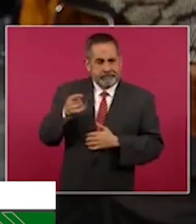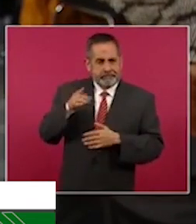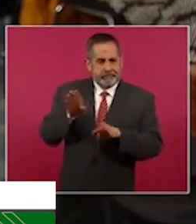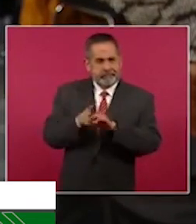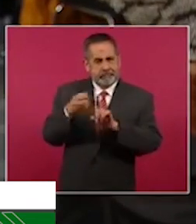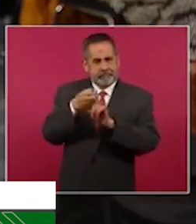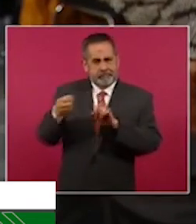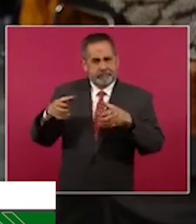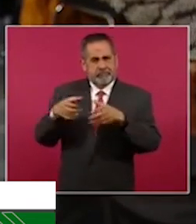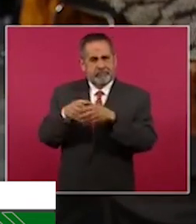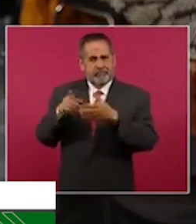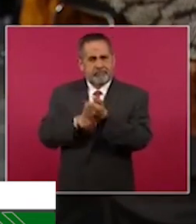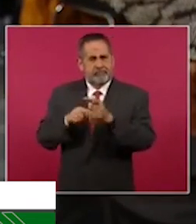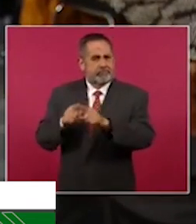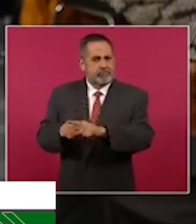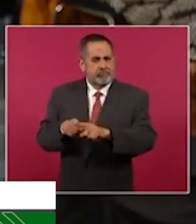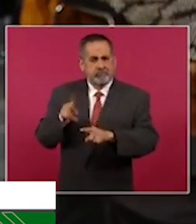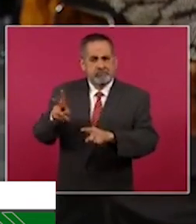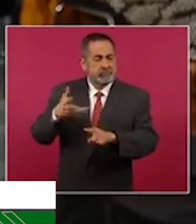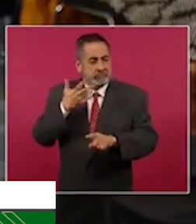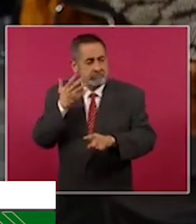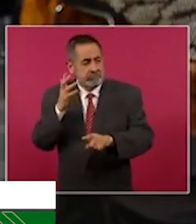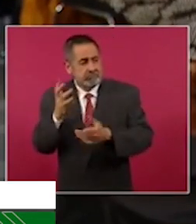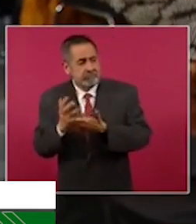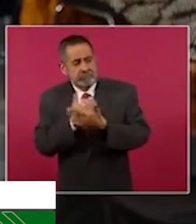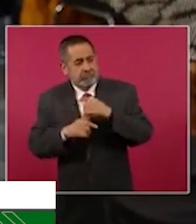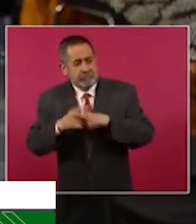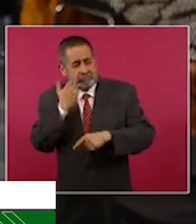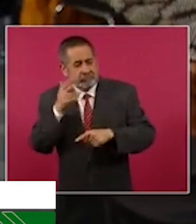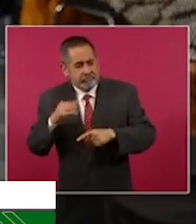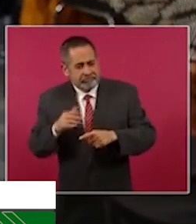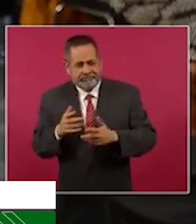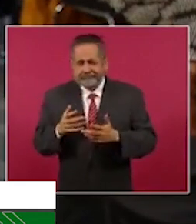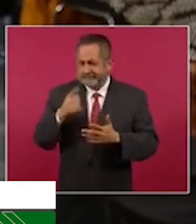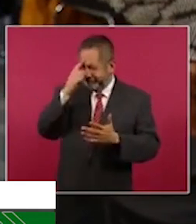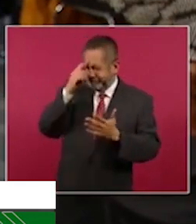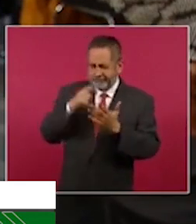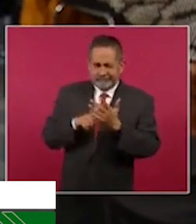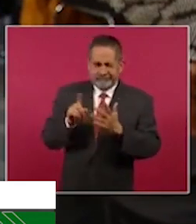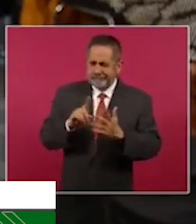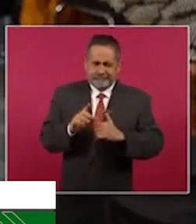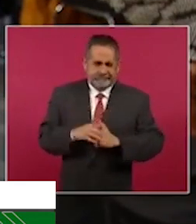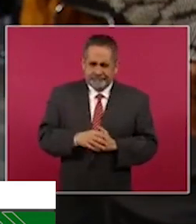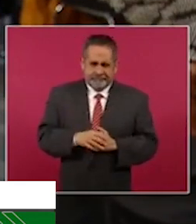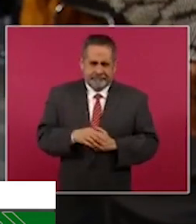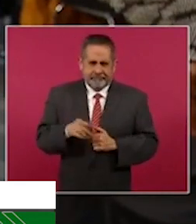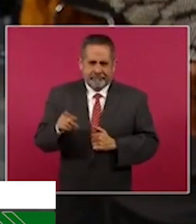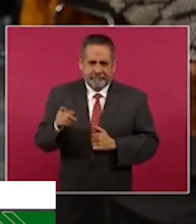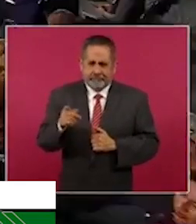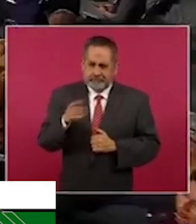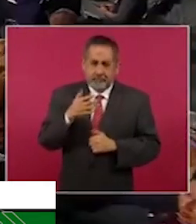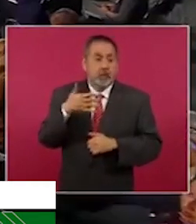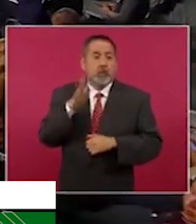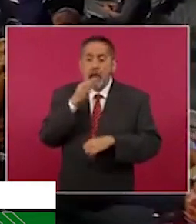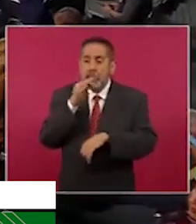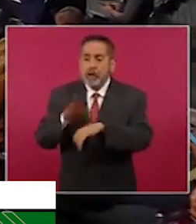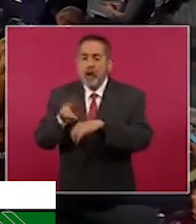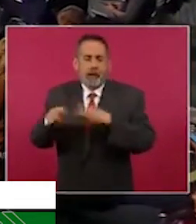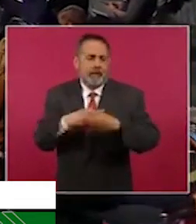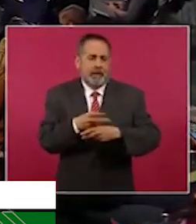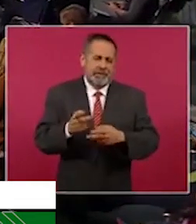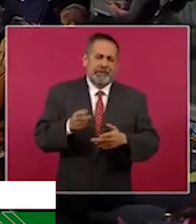lunes los rumores malintencionados que han circulado en redes sociales sobre el estado de salud del titular de la Fiscalía General de la